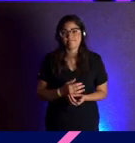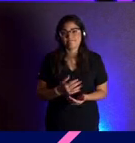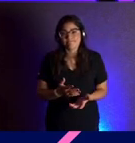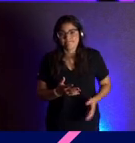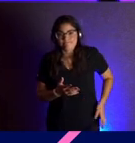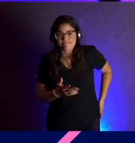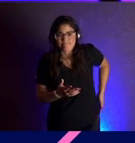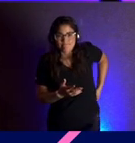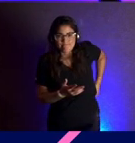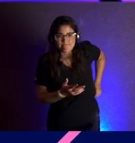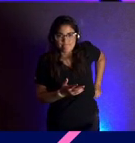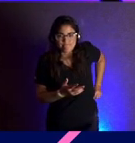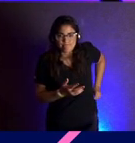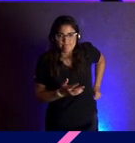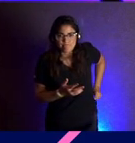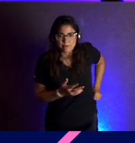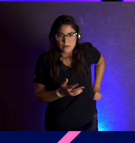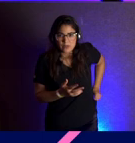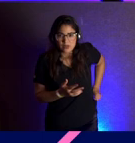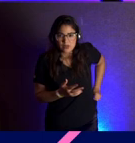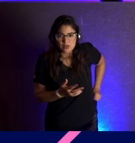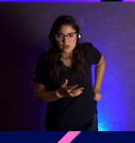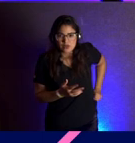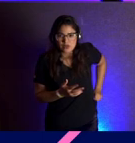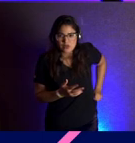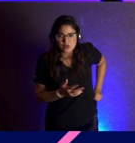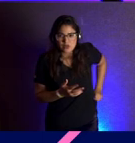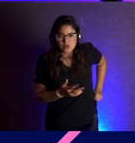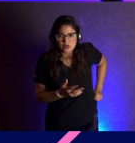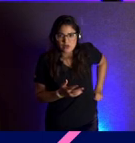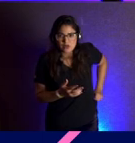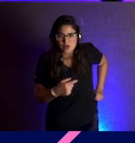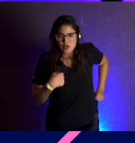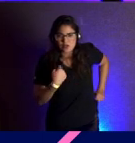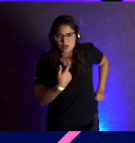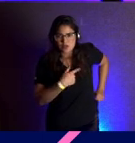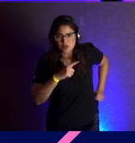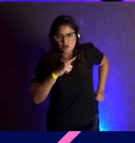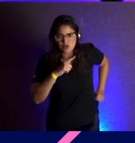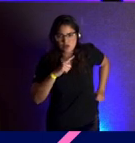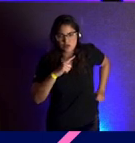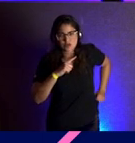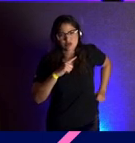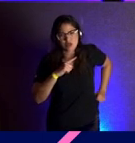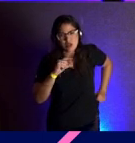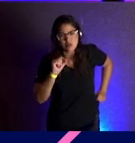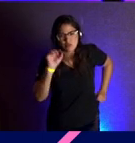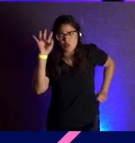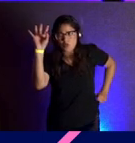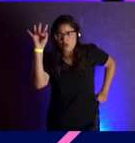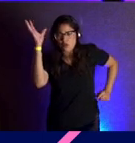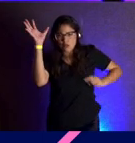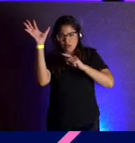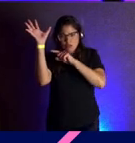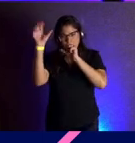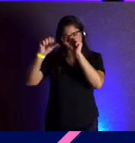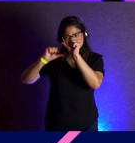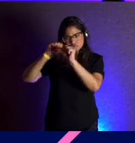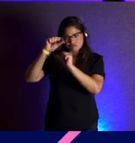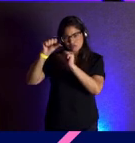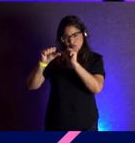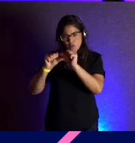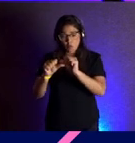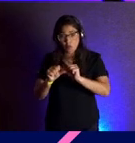Creo que uno de los retos más grandes que tenemos al reportar sobre cambio climático es que cada vez queda más claro que